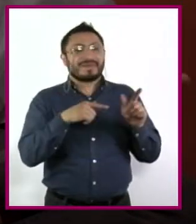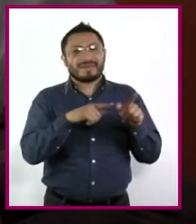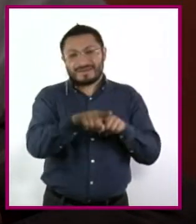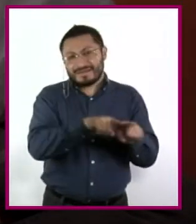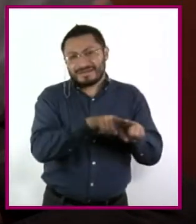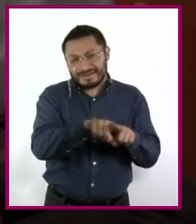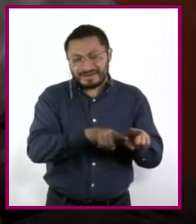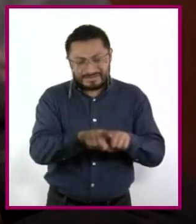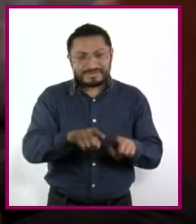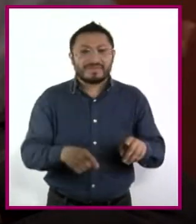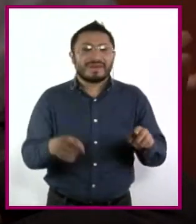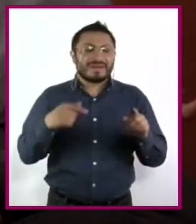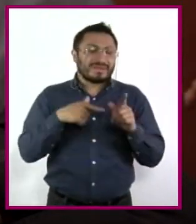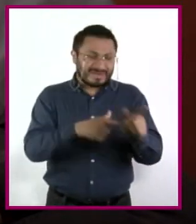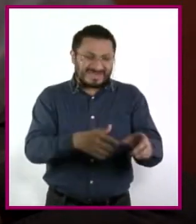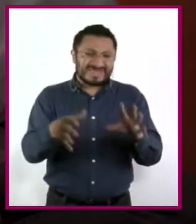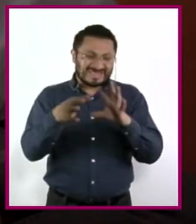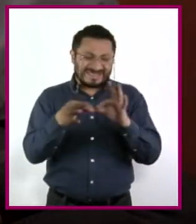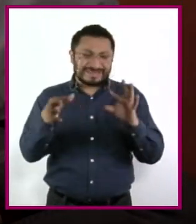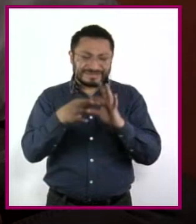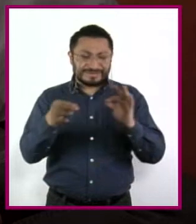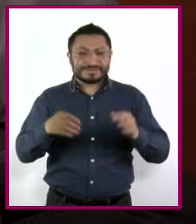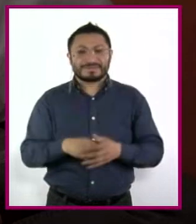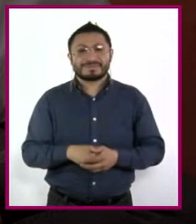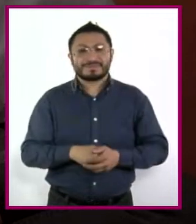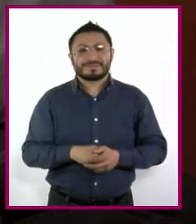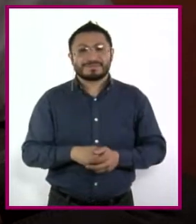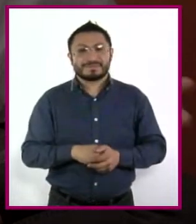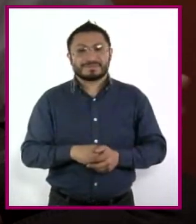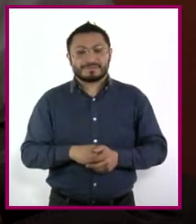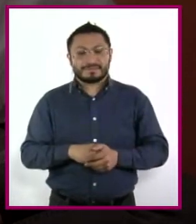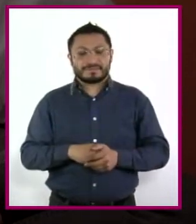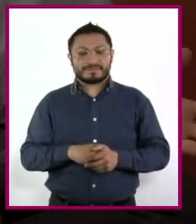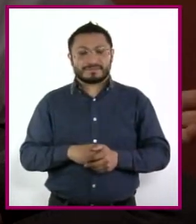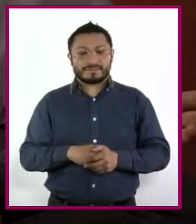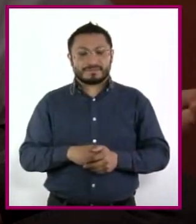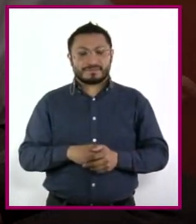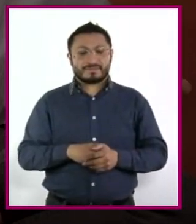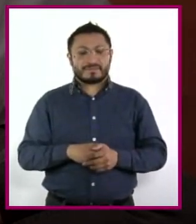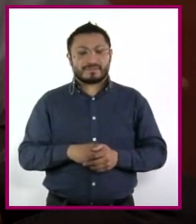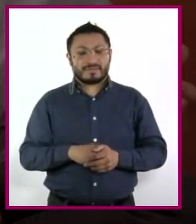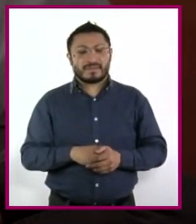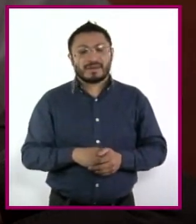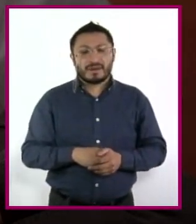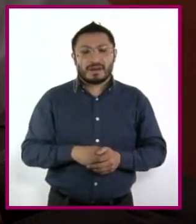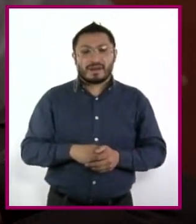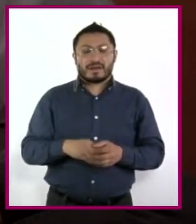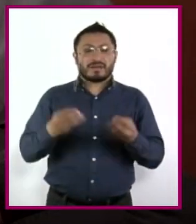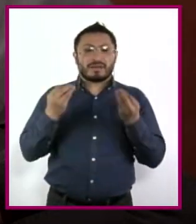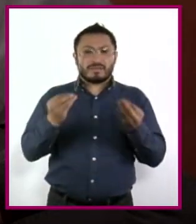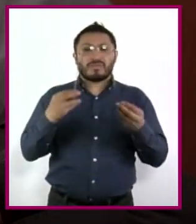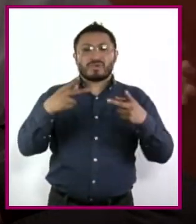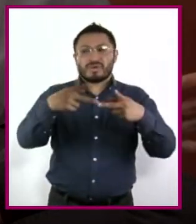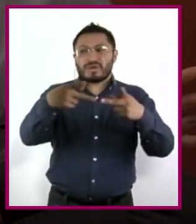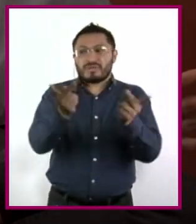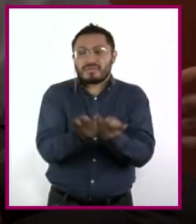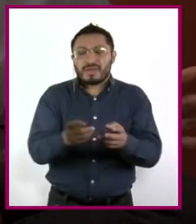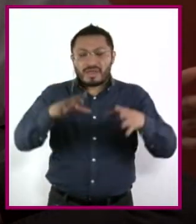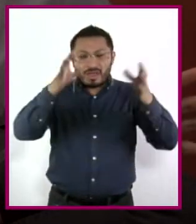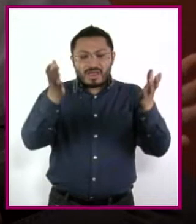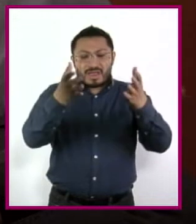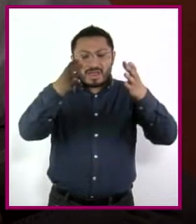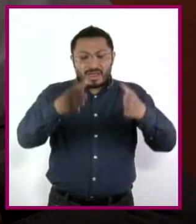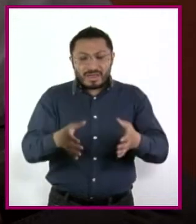como para explicar cómo regular una emoción aflictiva. Los cientos de trastes y las ollas grasosas están